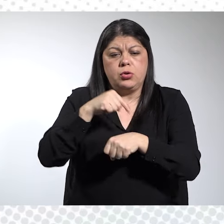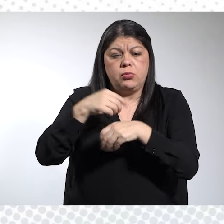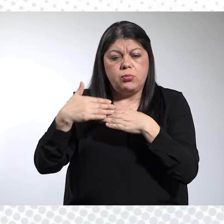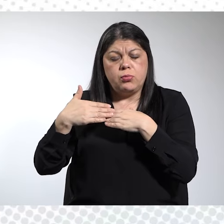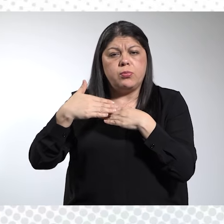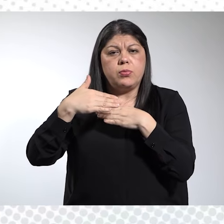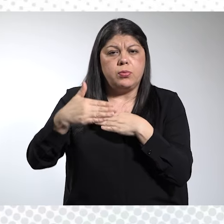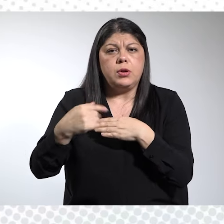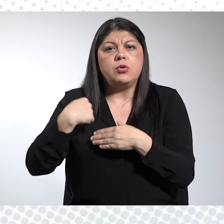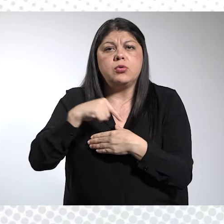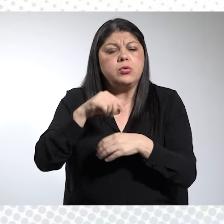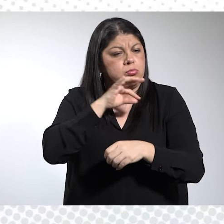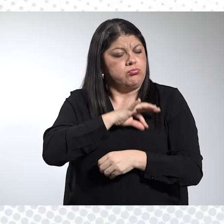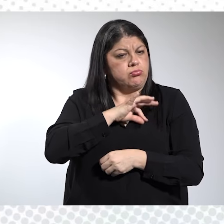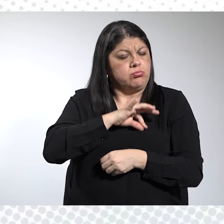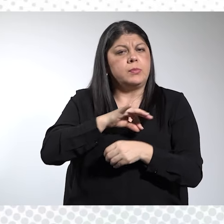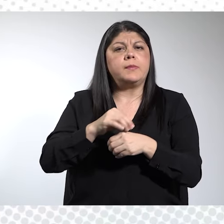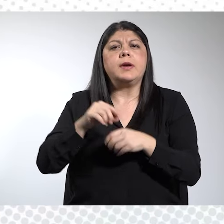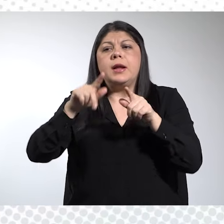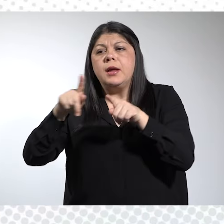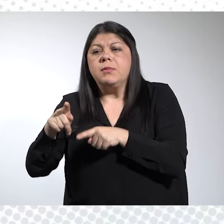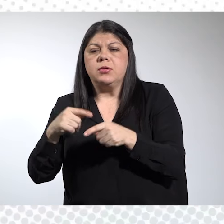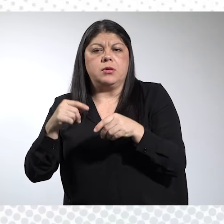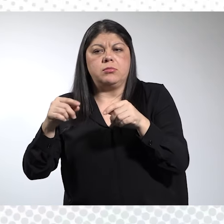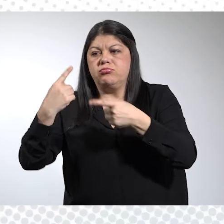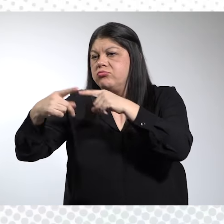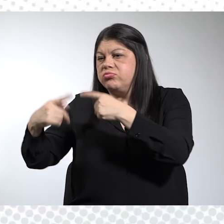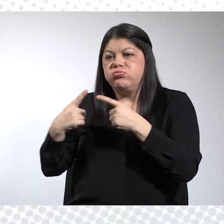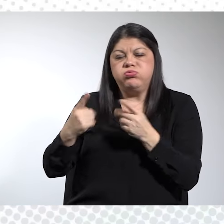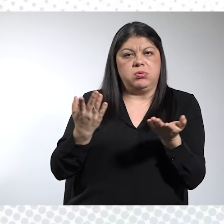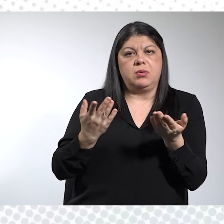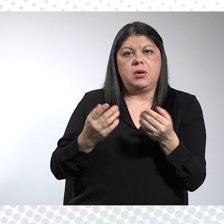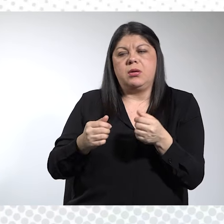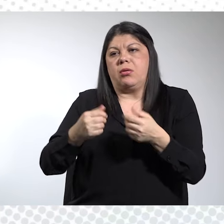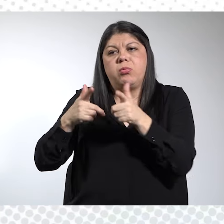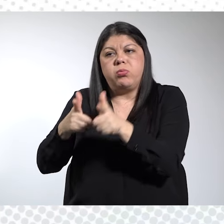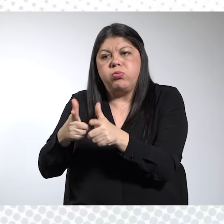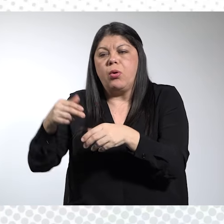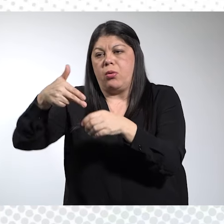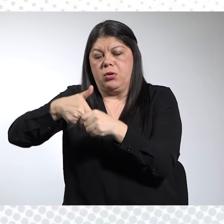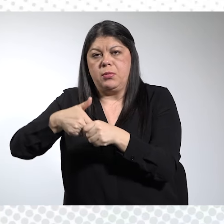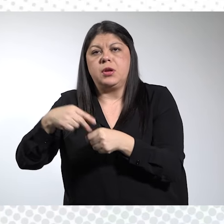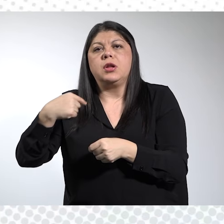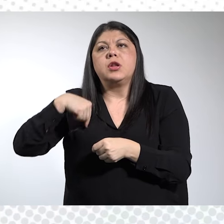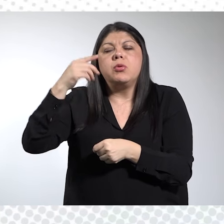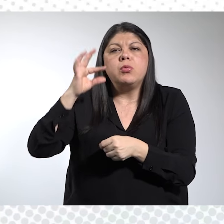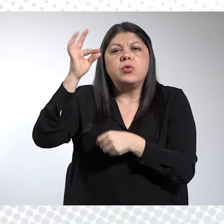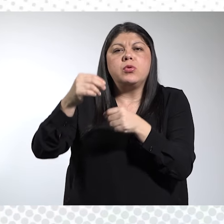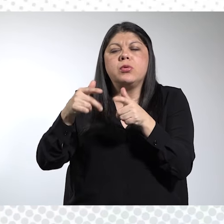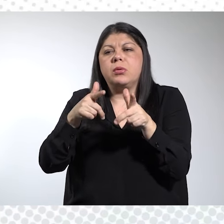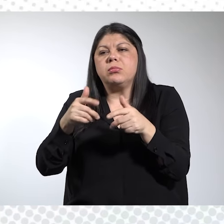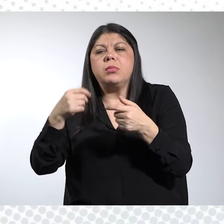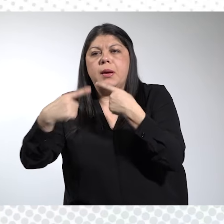en el largo plazo nos veremos beneficiados. La gente no va a pelear eventualmente por armas, por petróleo, pelearán por